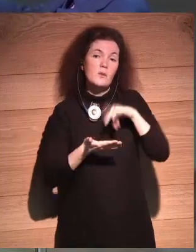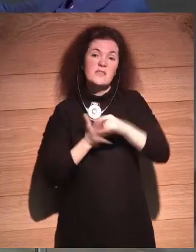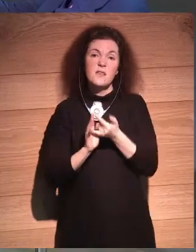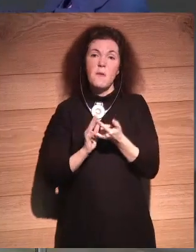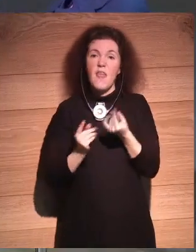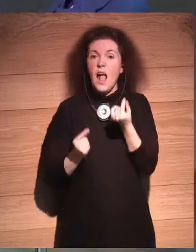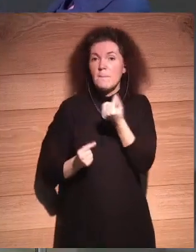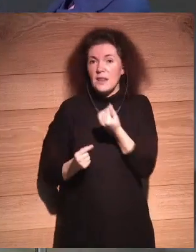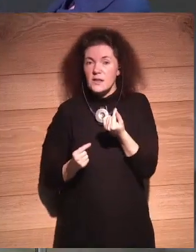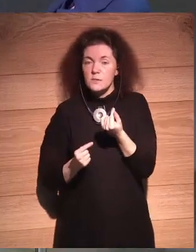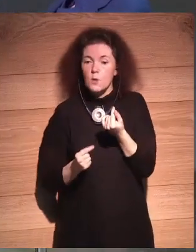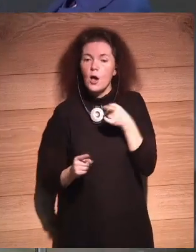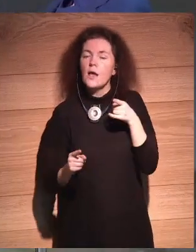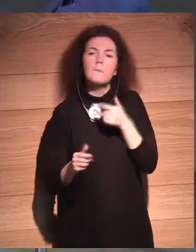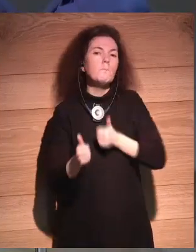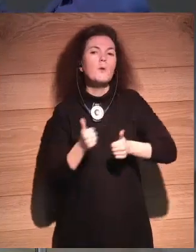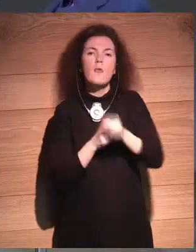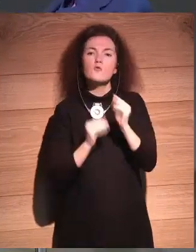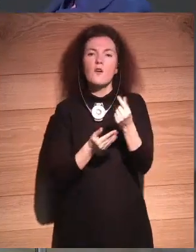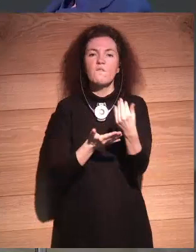capitalista se basa en el beneficio.